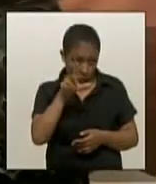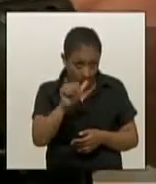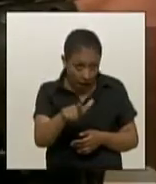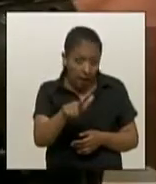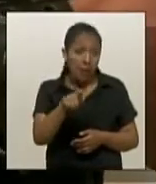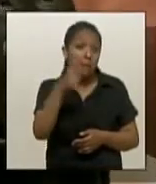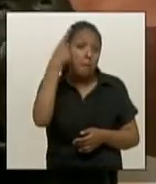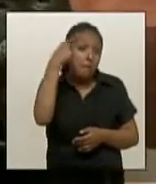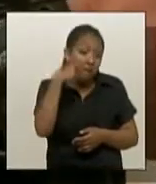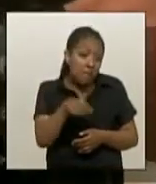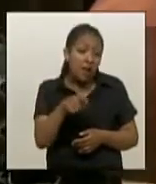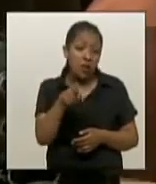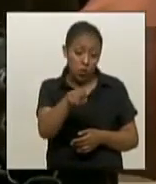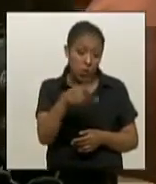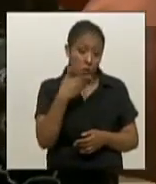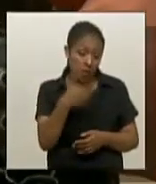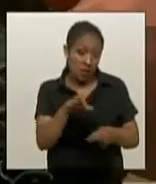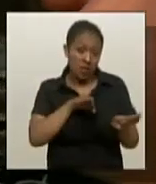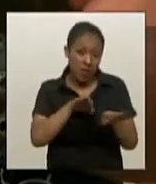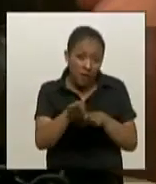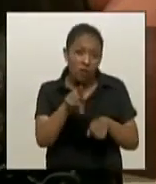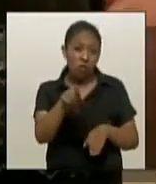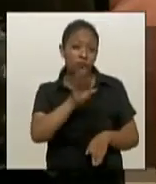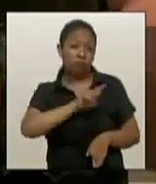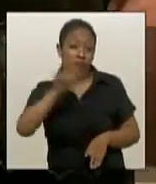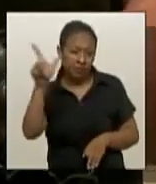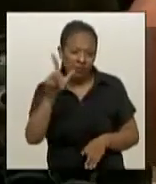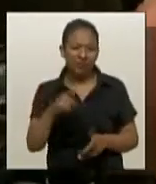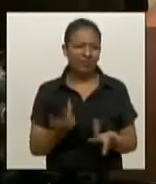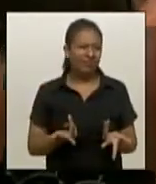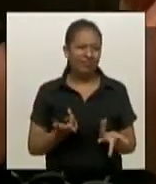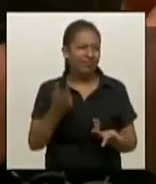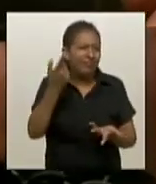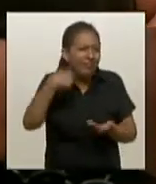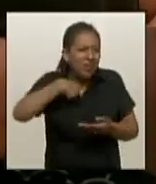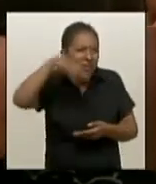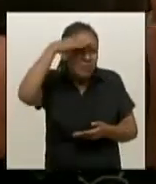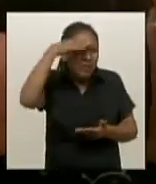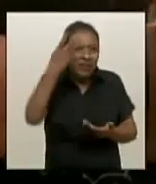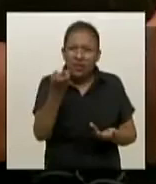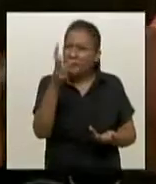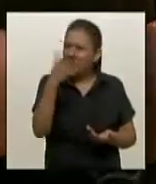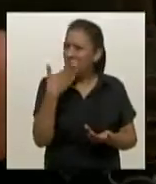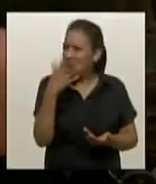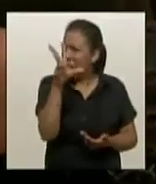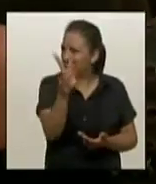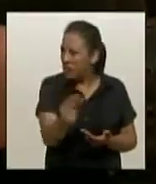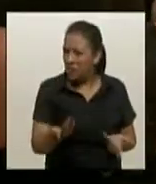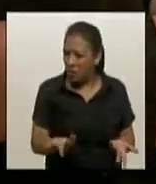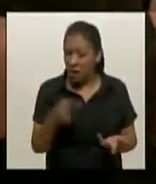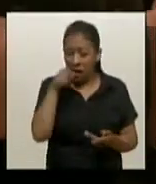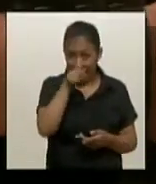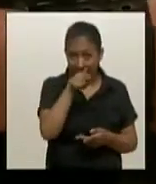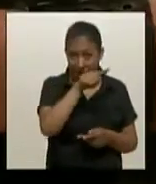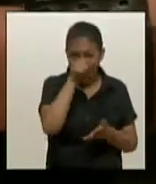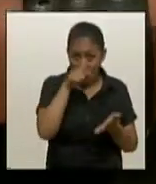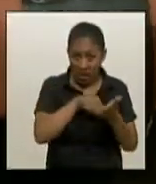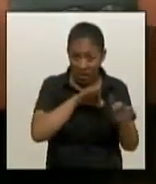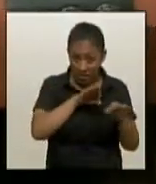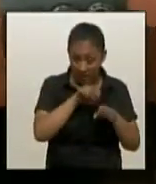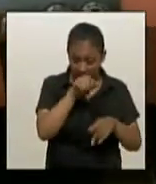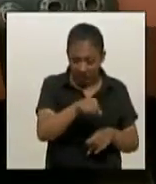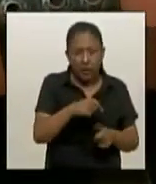para hacer bien un trabajo, para ser un profesional. Y creo yo que no es correcto. En esta empresa trataban